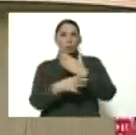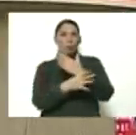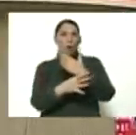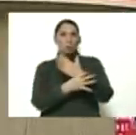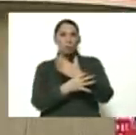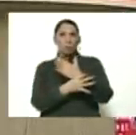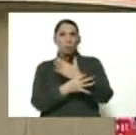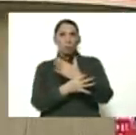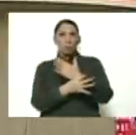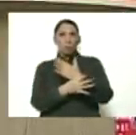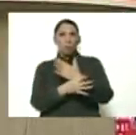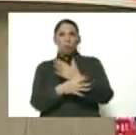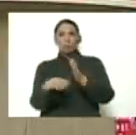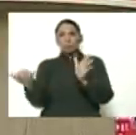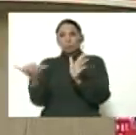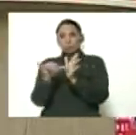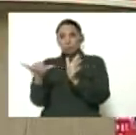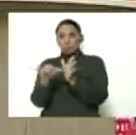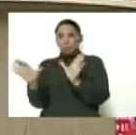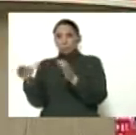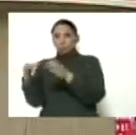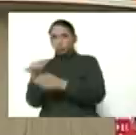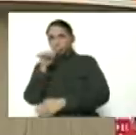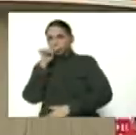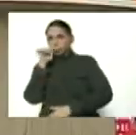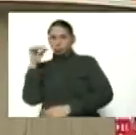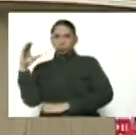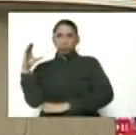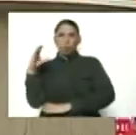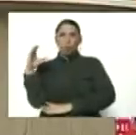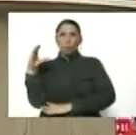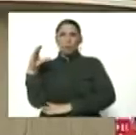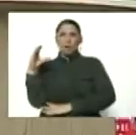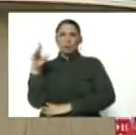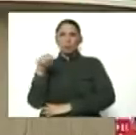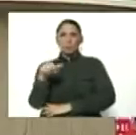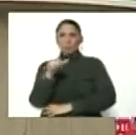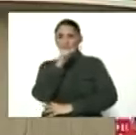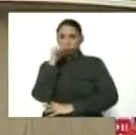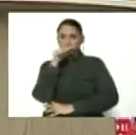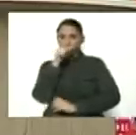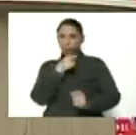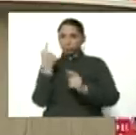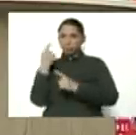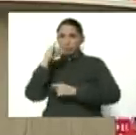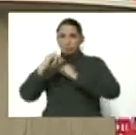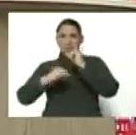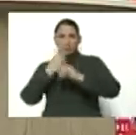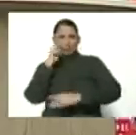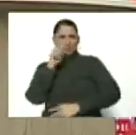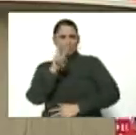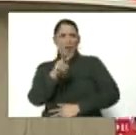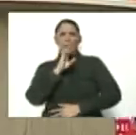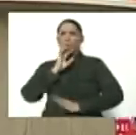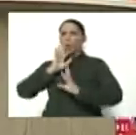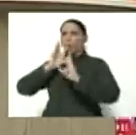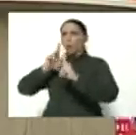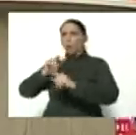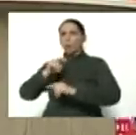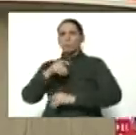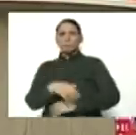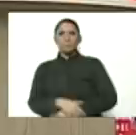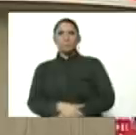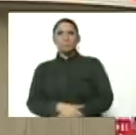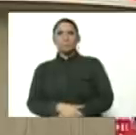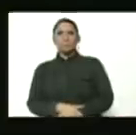de su círculo cercano con el narcotráfico colombiano y el narcotráfico internacional. Veamos la confesión de JJ Rendón.